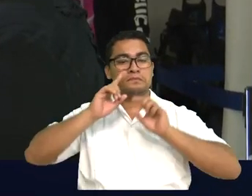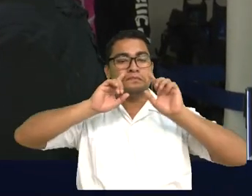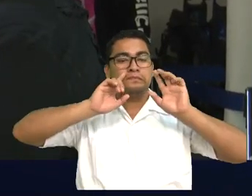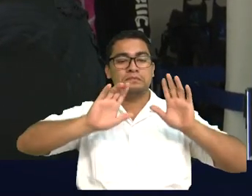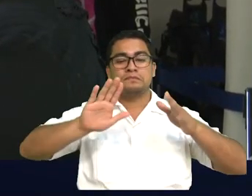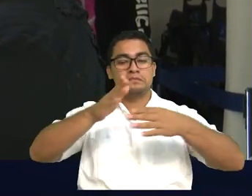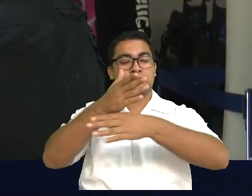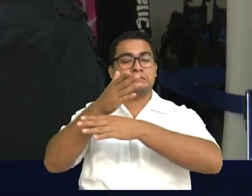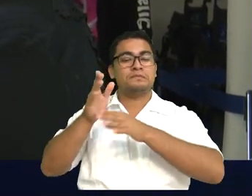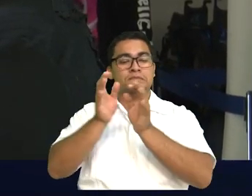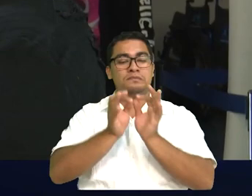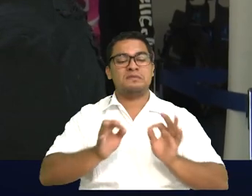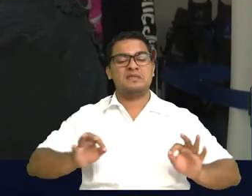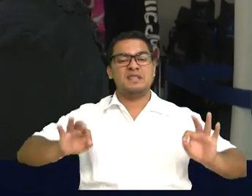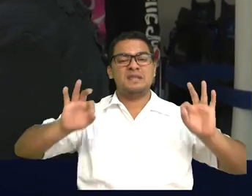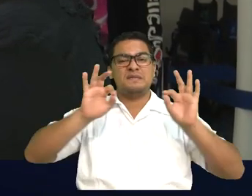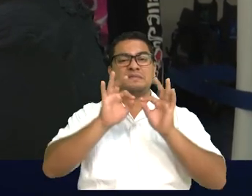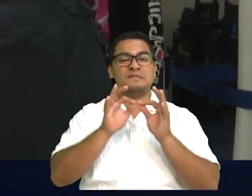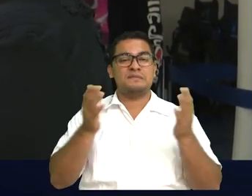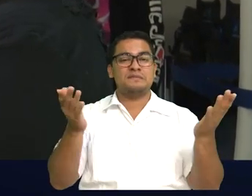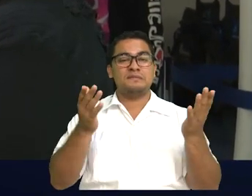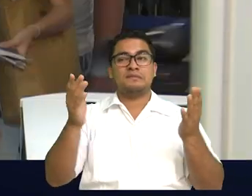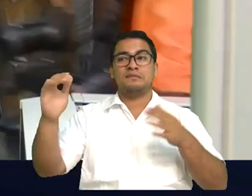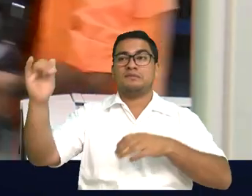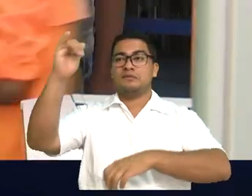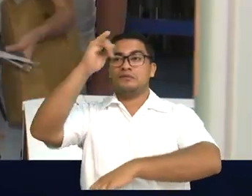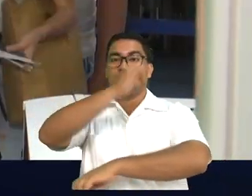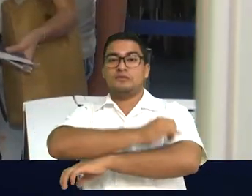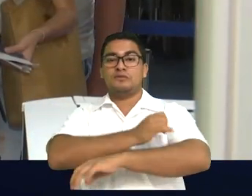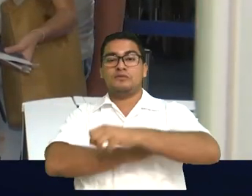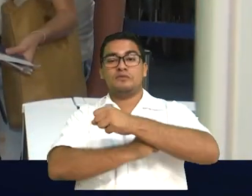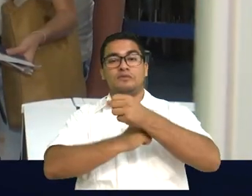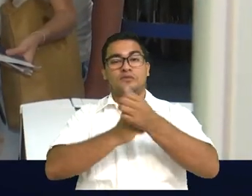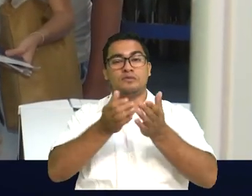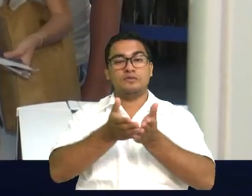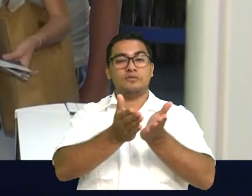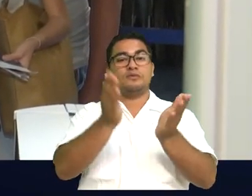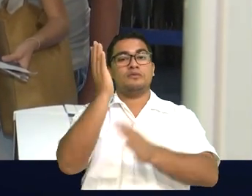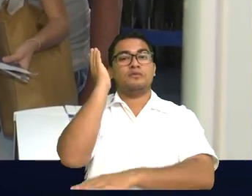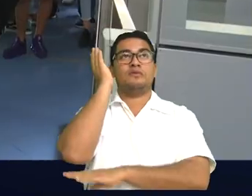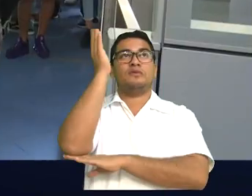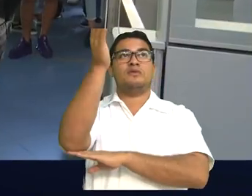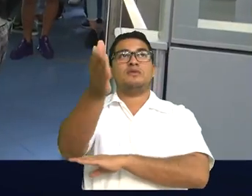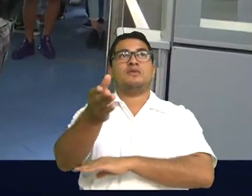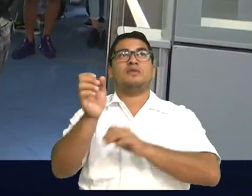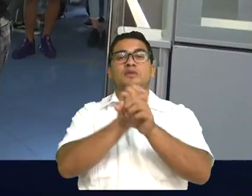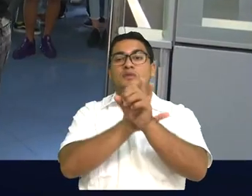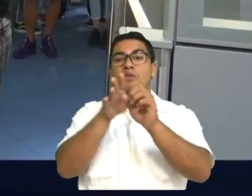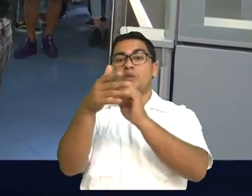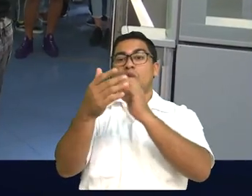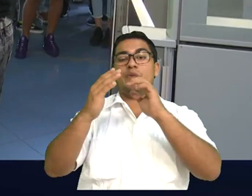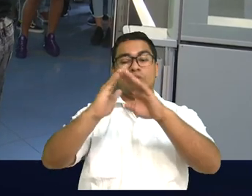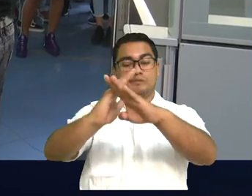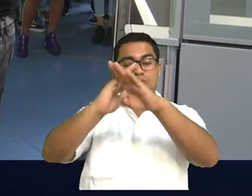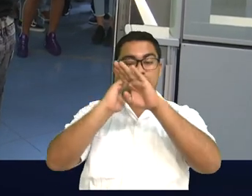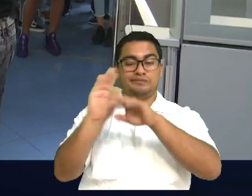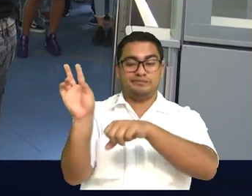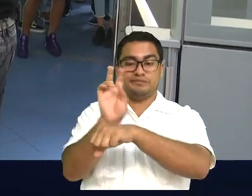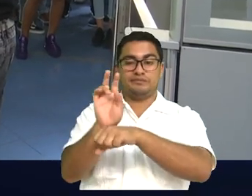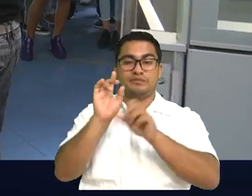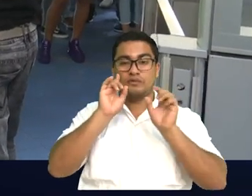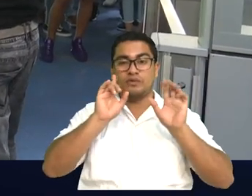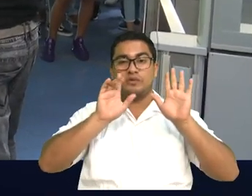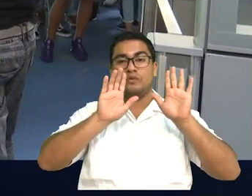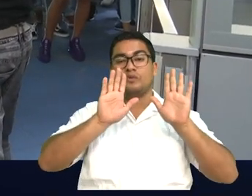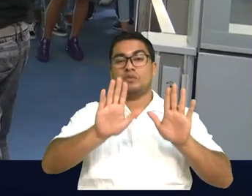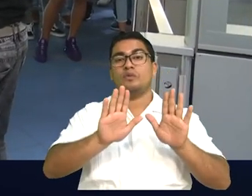las medidas indicadas en aeropuertos, puertos y puestos fronterizos para prevenir, detectar y atender posibles casos